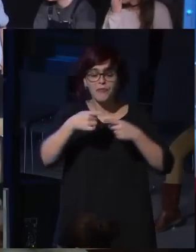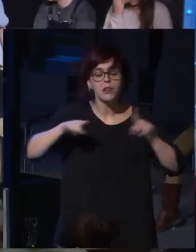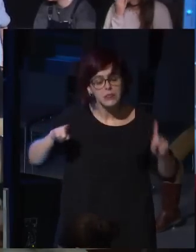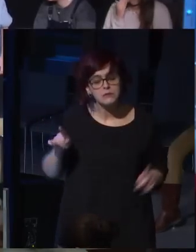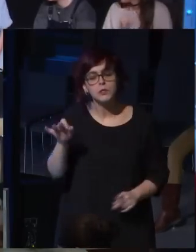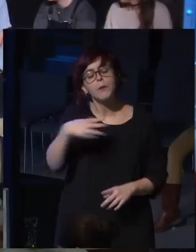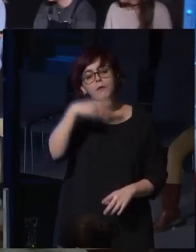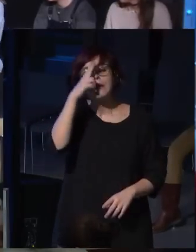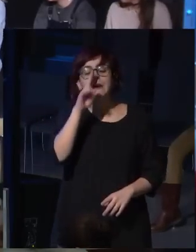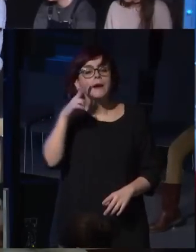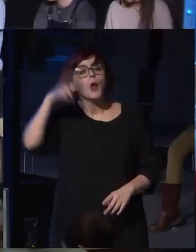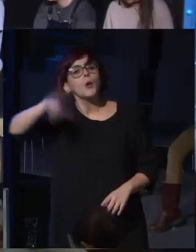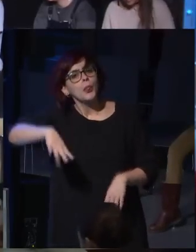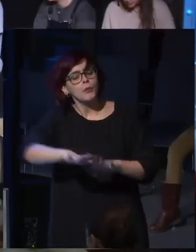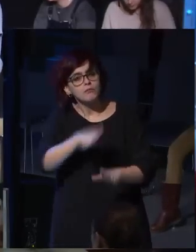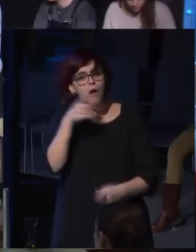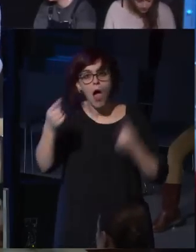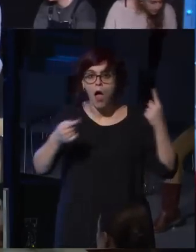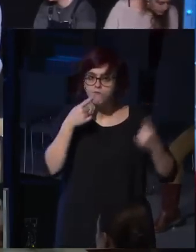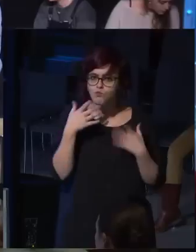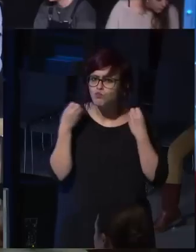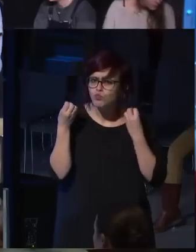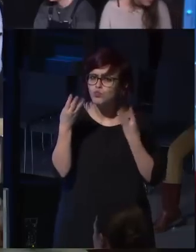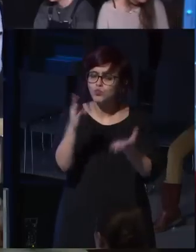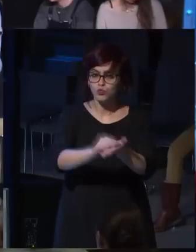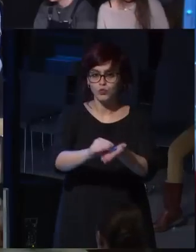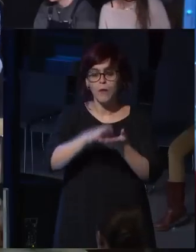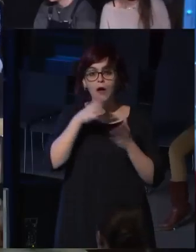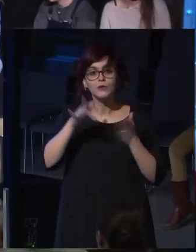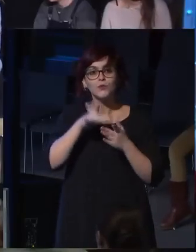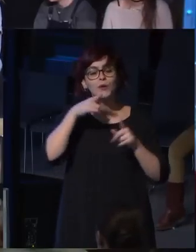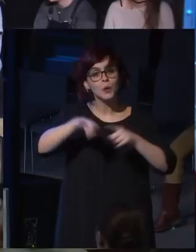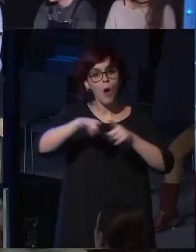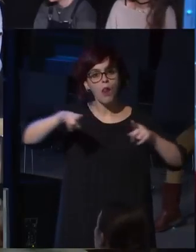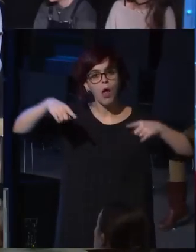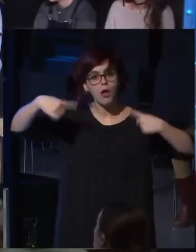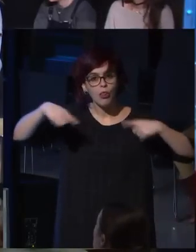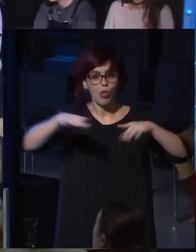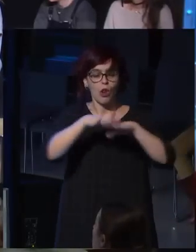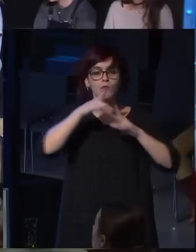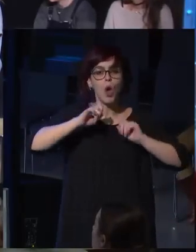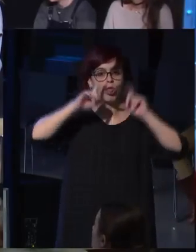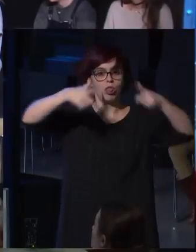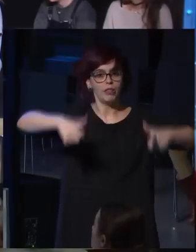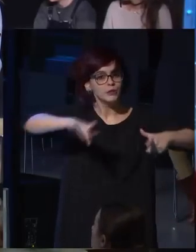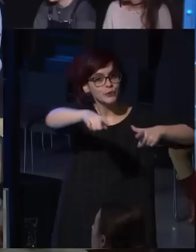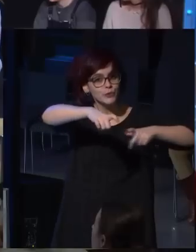yo he de reconocer que creo que nos pasa a muchos que cuesta llegar a la última, a la penúltima canción, incluso